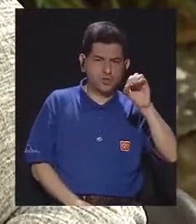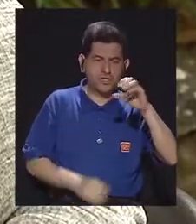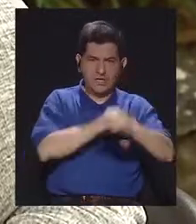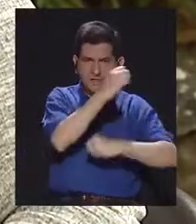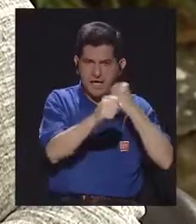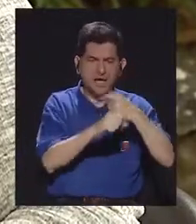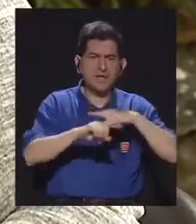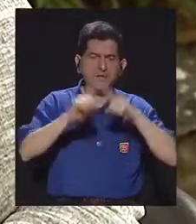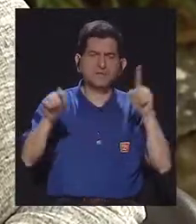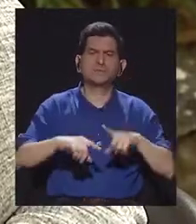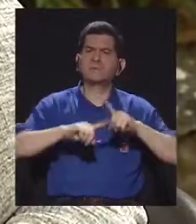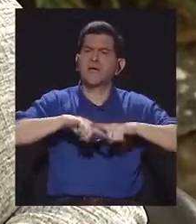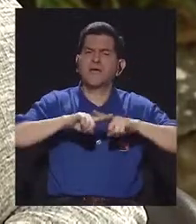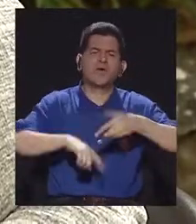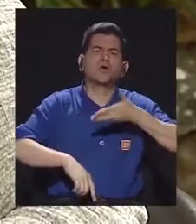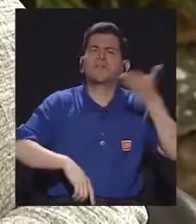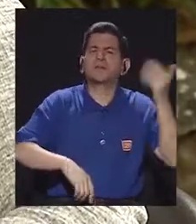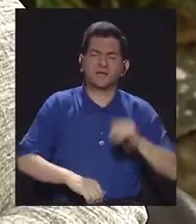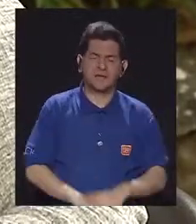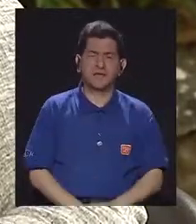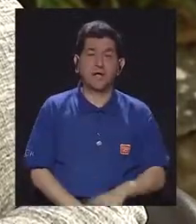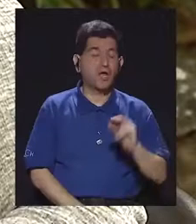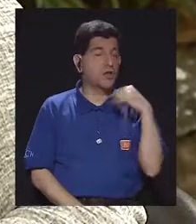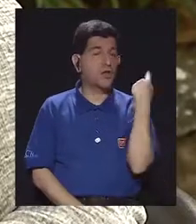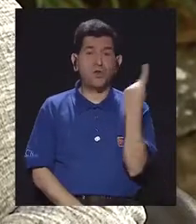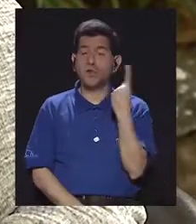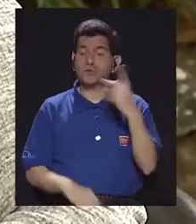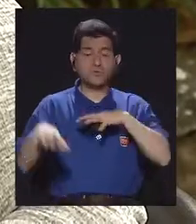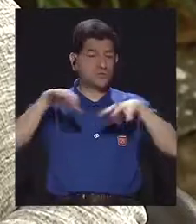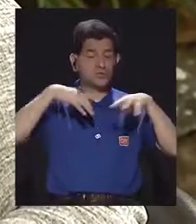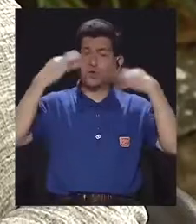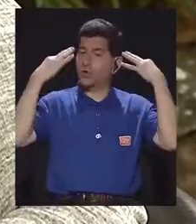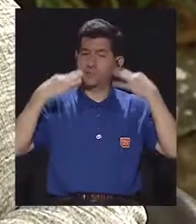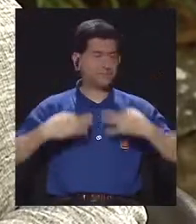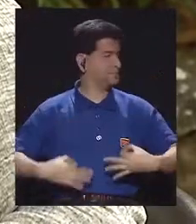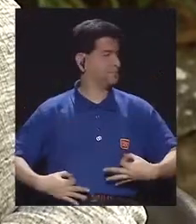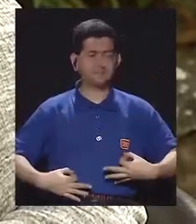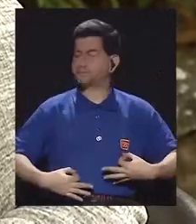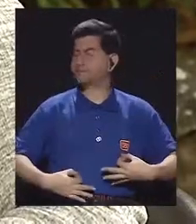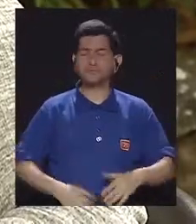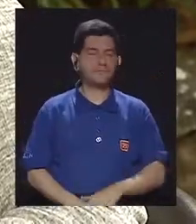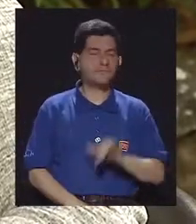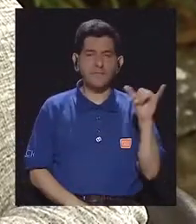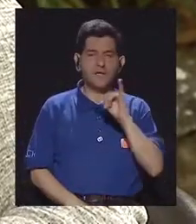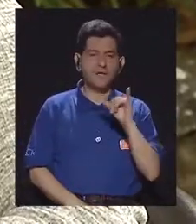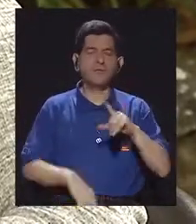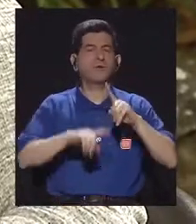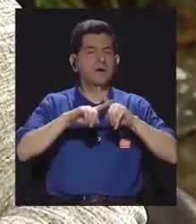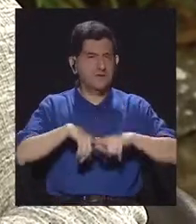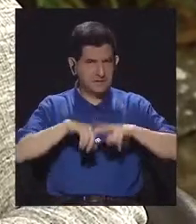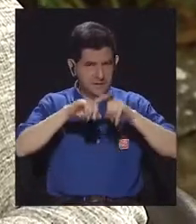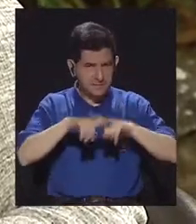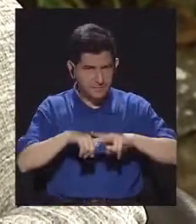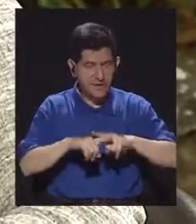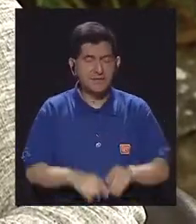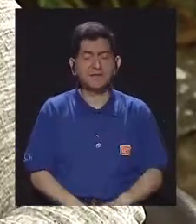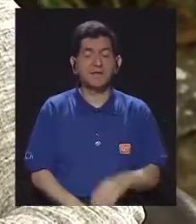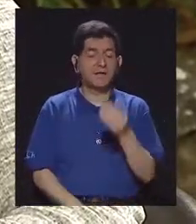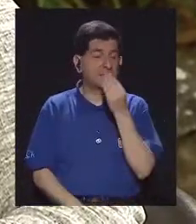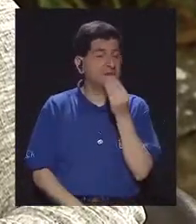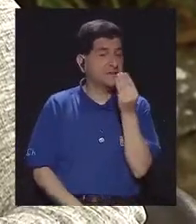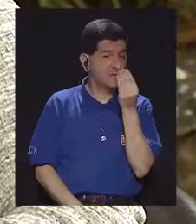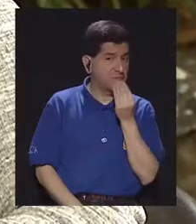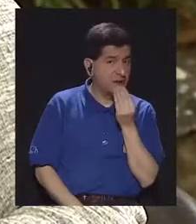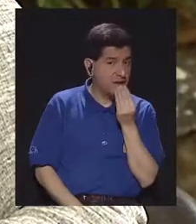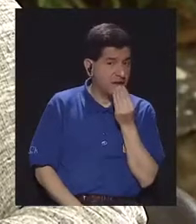pero ¿de qué va a depender de todo eso? Miras que no únicamente de actividad física, no, también depende de lo que